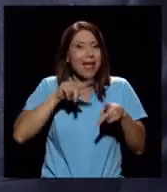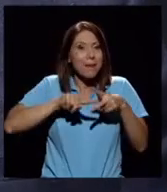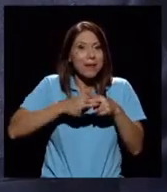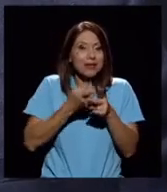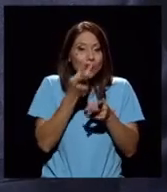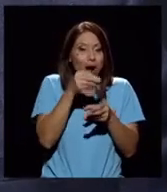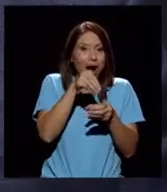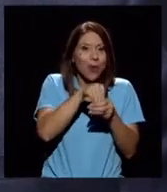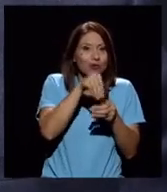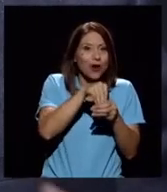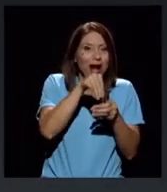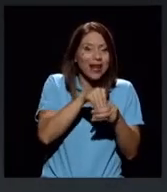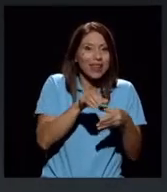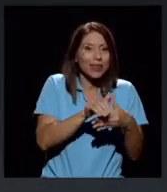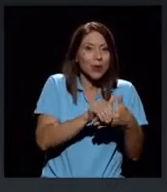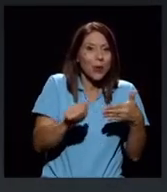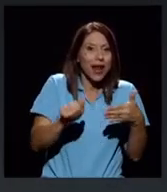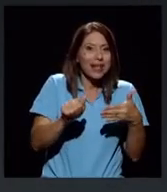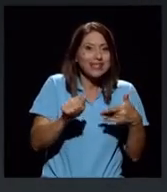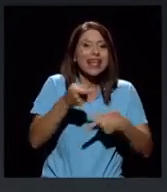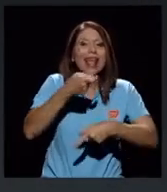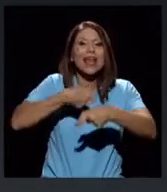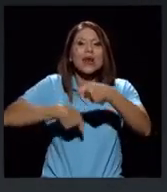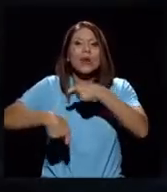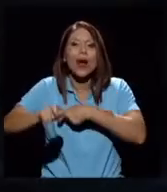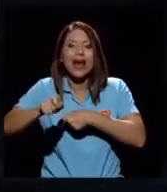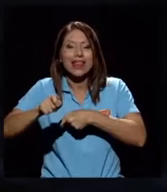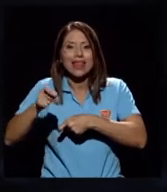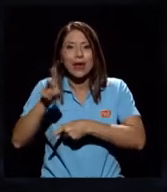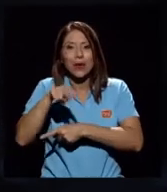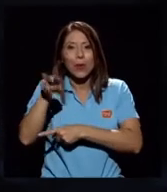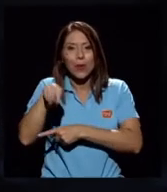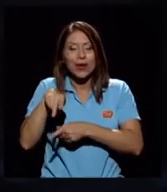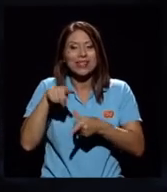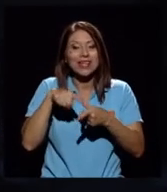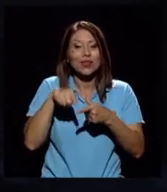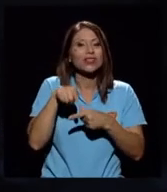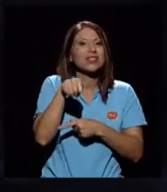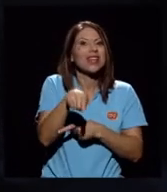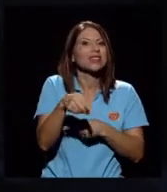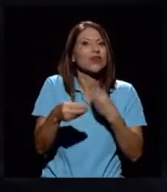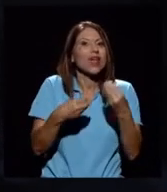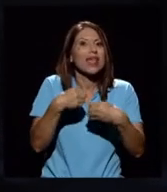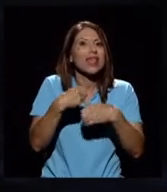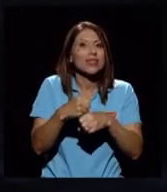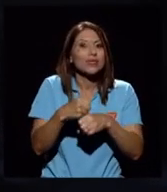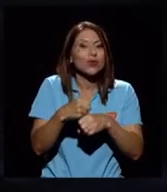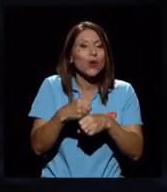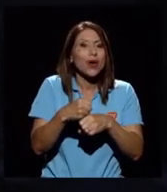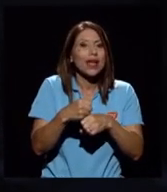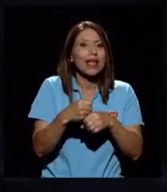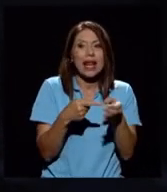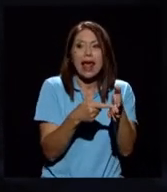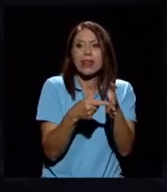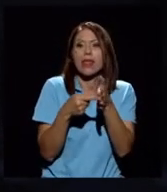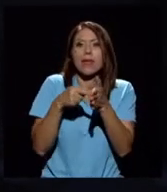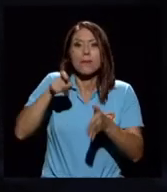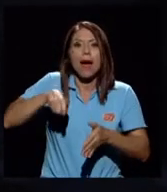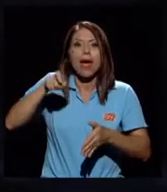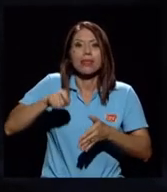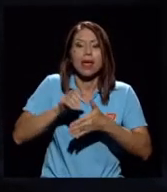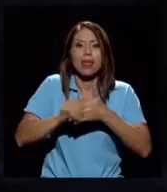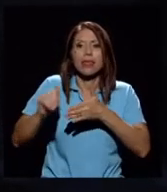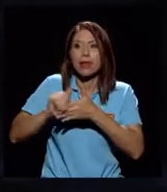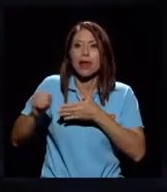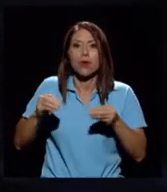hacerlo en colones y entonces ese deseo verdad lo que hizo fue incrementar la demanda de divisas